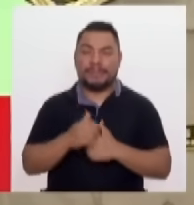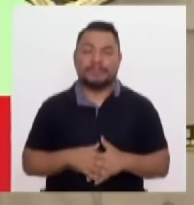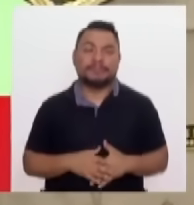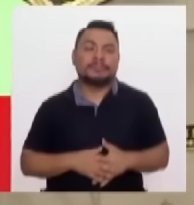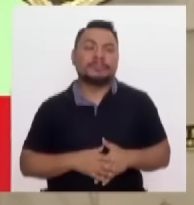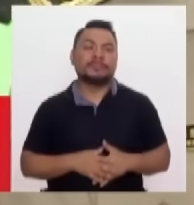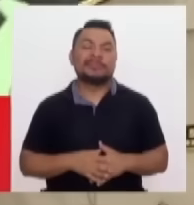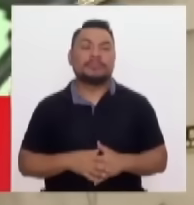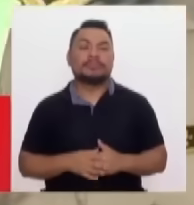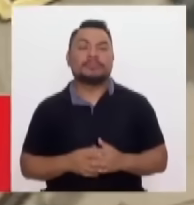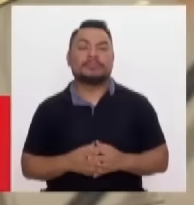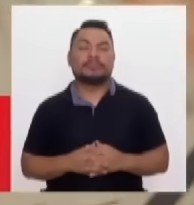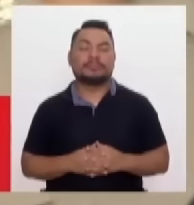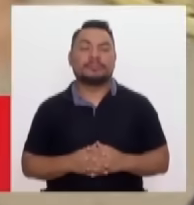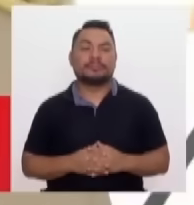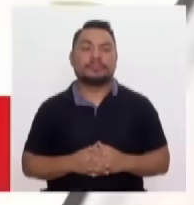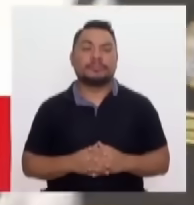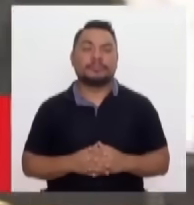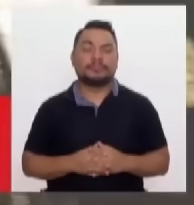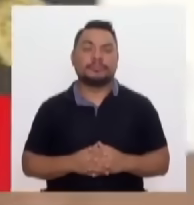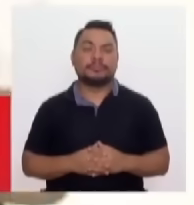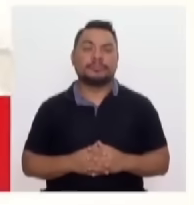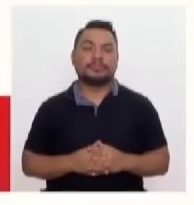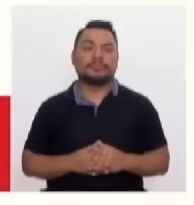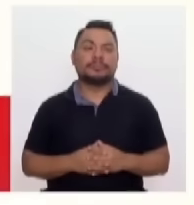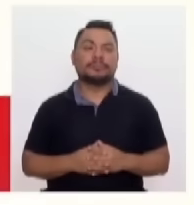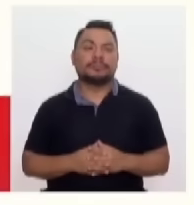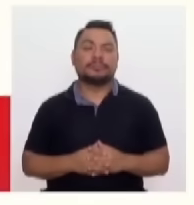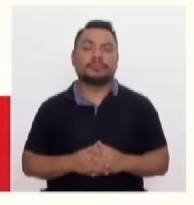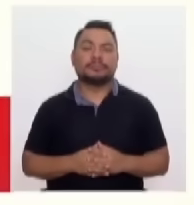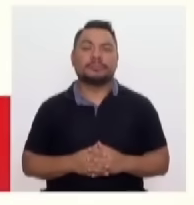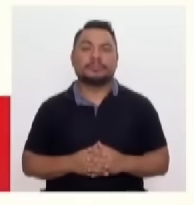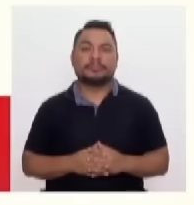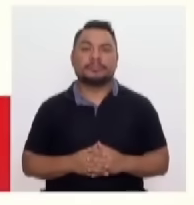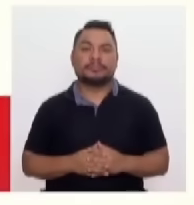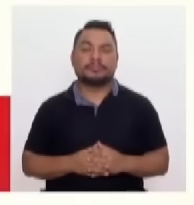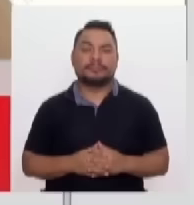otro relacionados a los hijos de Dios. Vamos a Estudios Centrales.